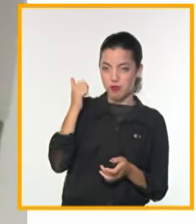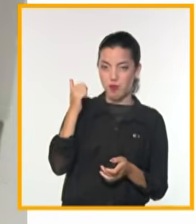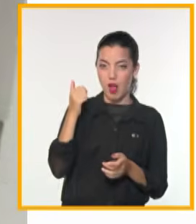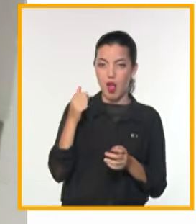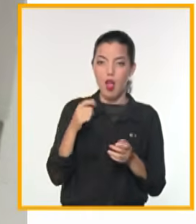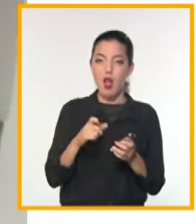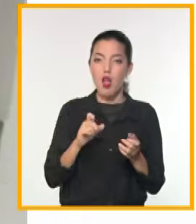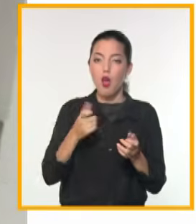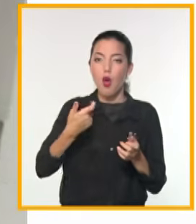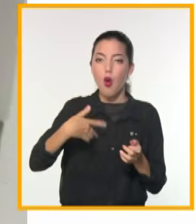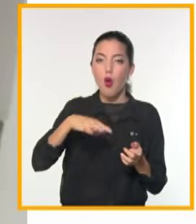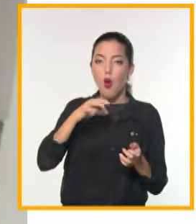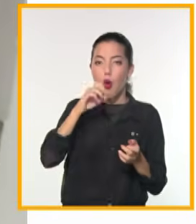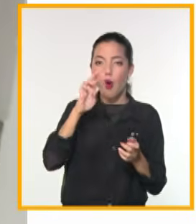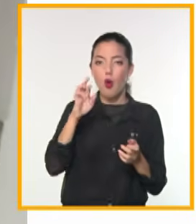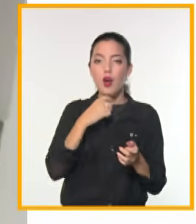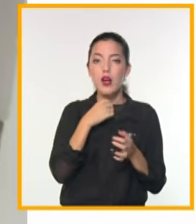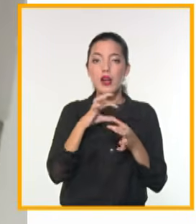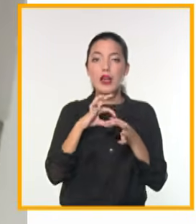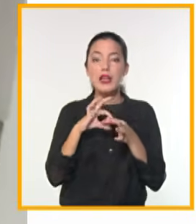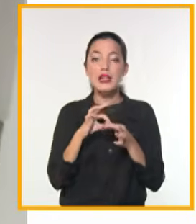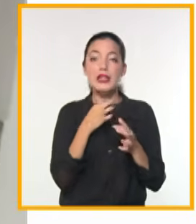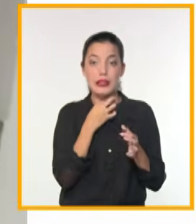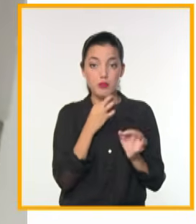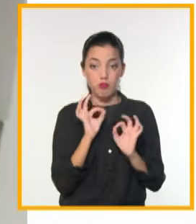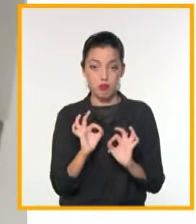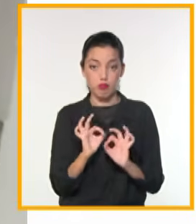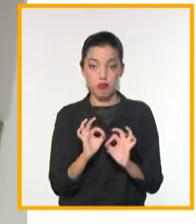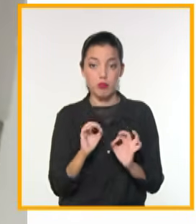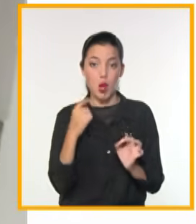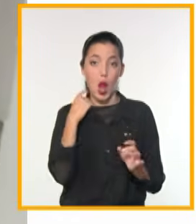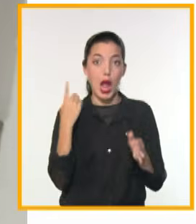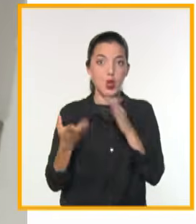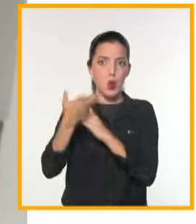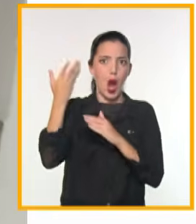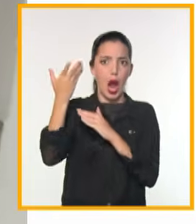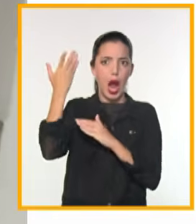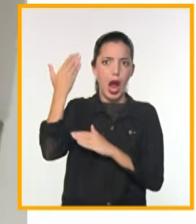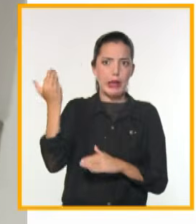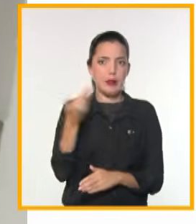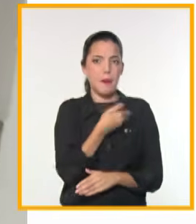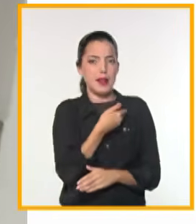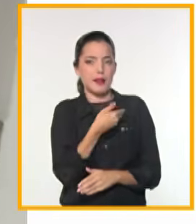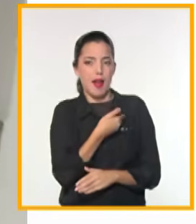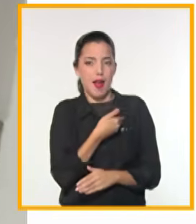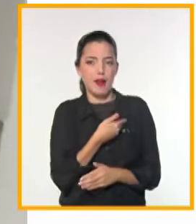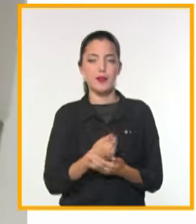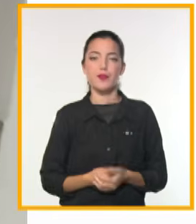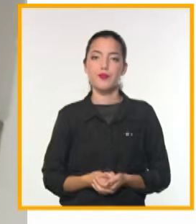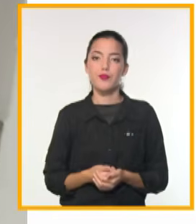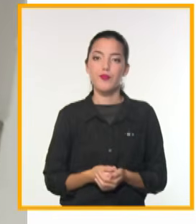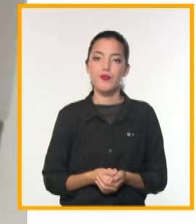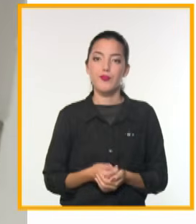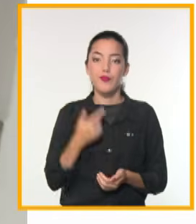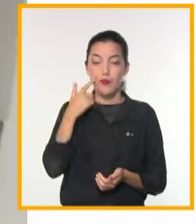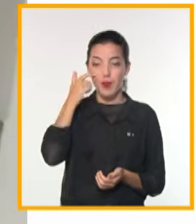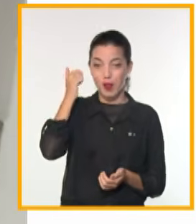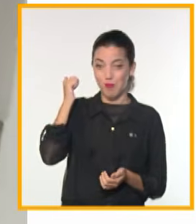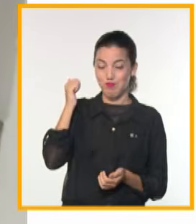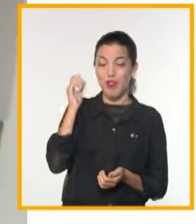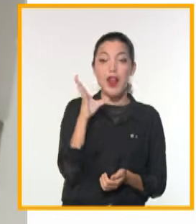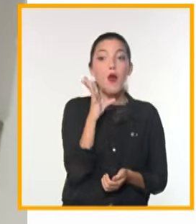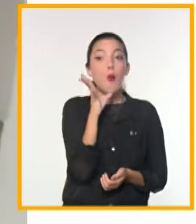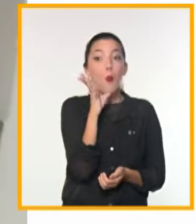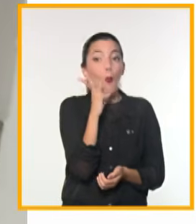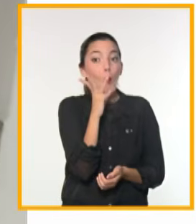Este Jorge Pérez, así, en los primeros años, cuando era ya militar en aquel momento. Se permite piropear porque era muy atractivo.